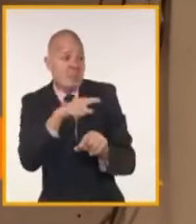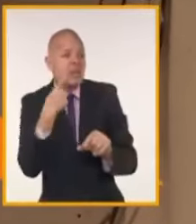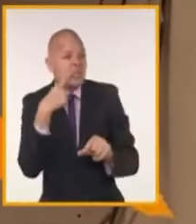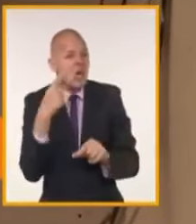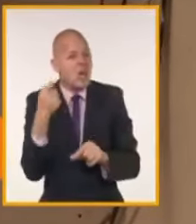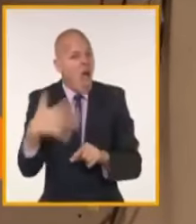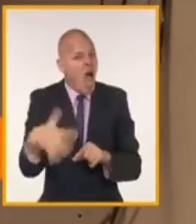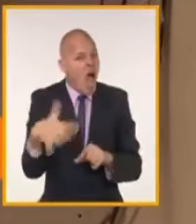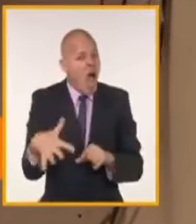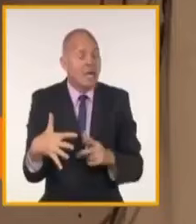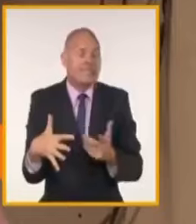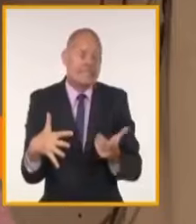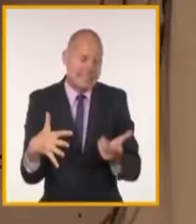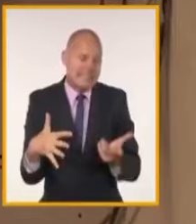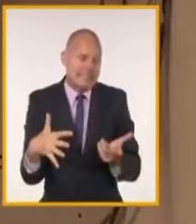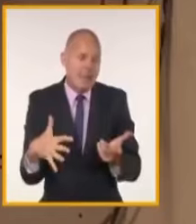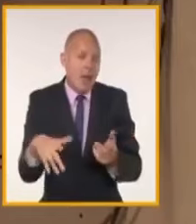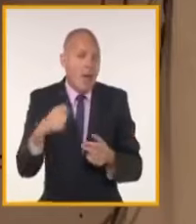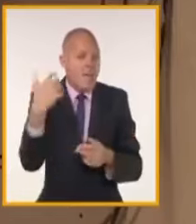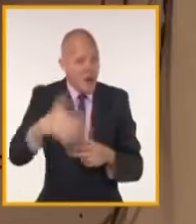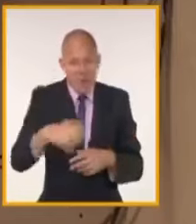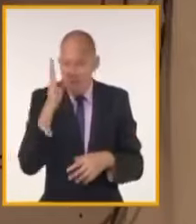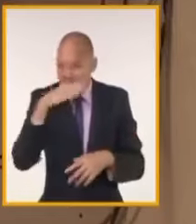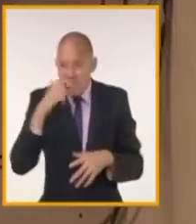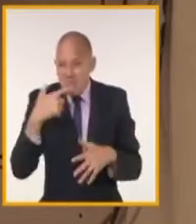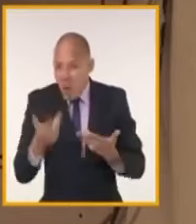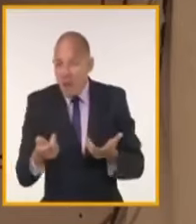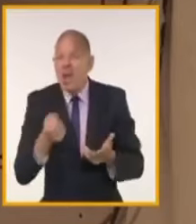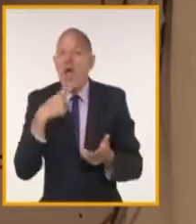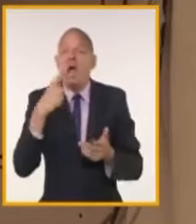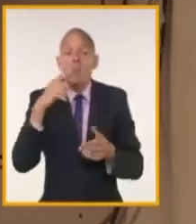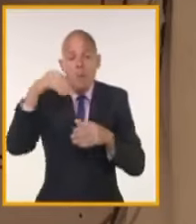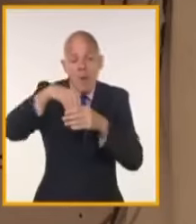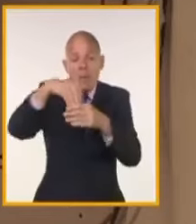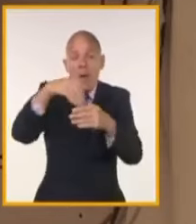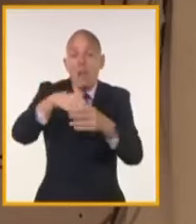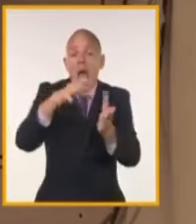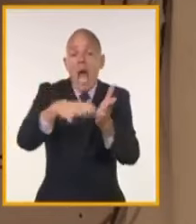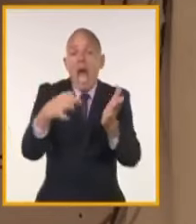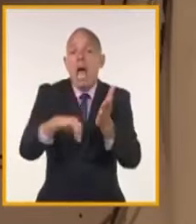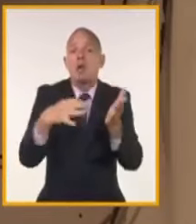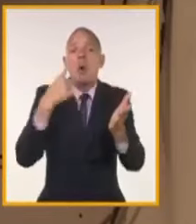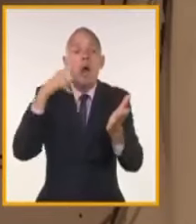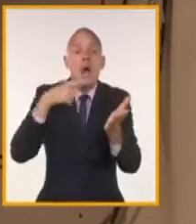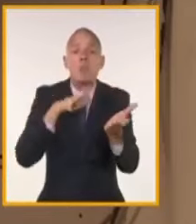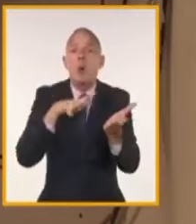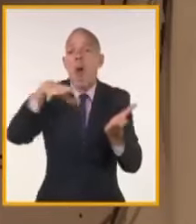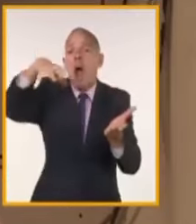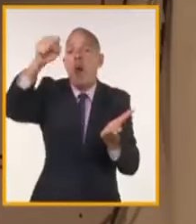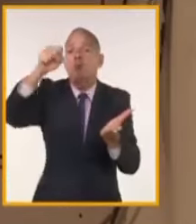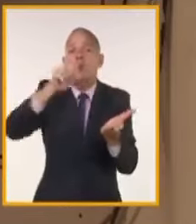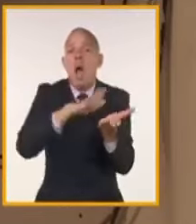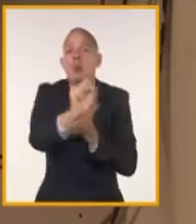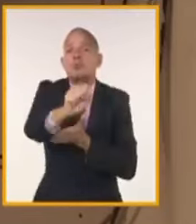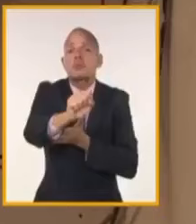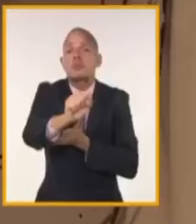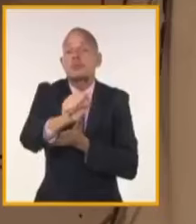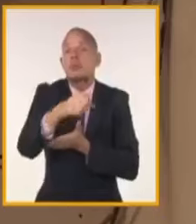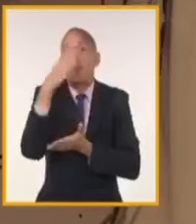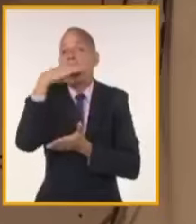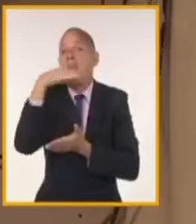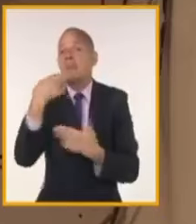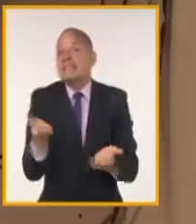tabaco costoso es perder una campaña de arroz costoso es perder una campaña frijoles con los apagones o viene un